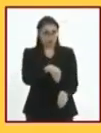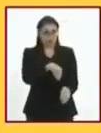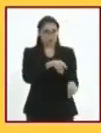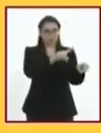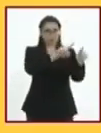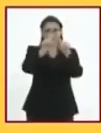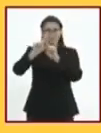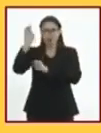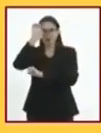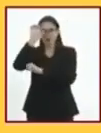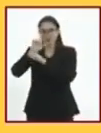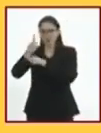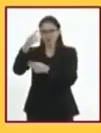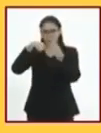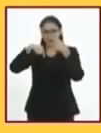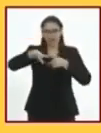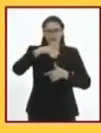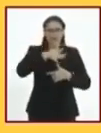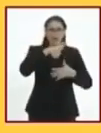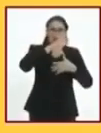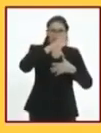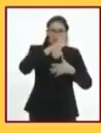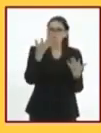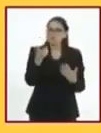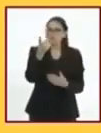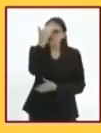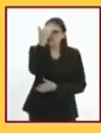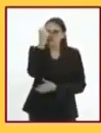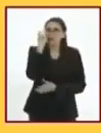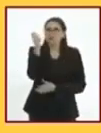América. ¿Qué recuerdan sobre el mestizaje?